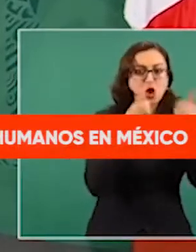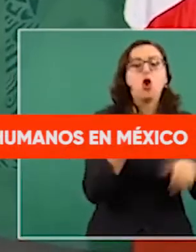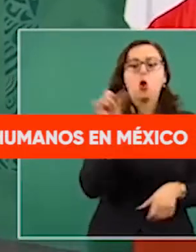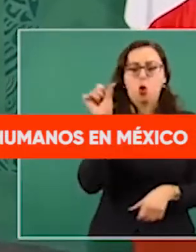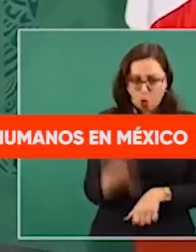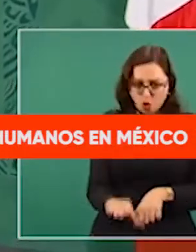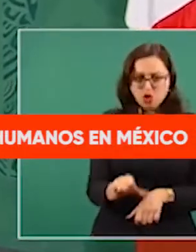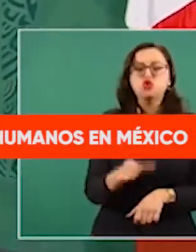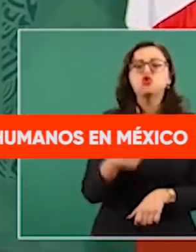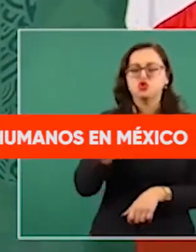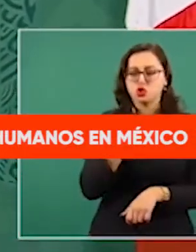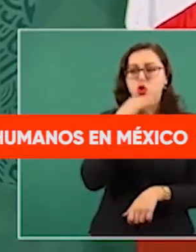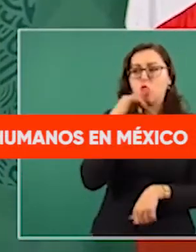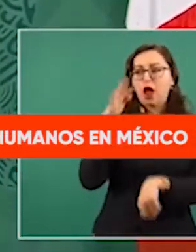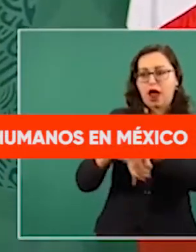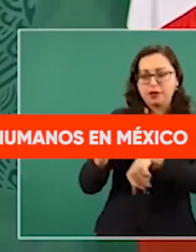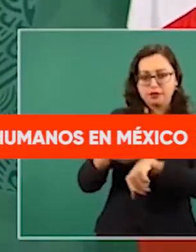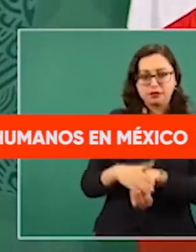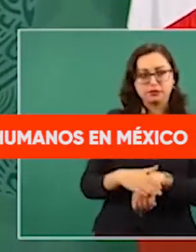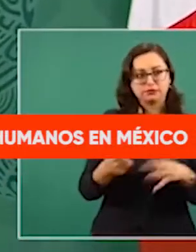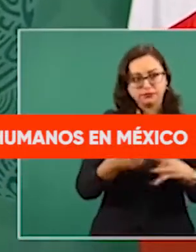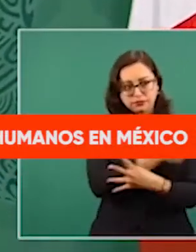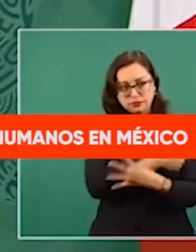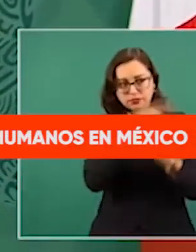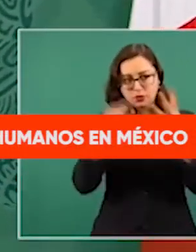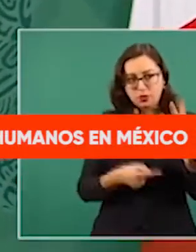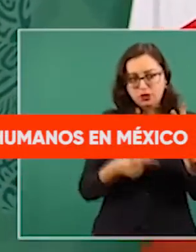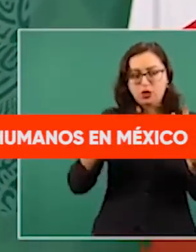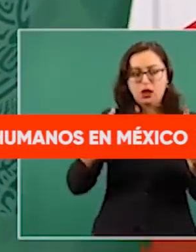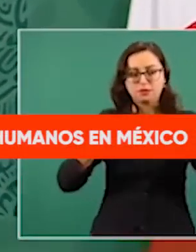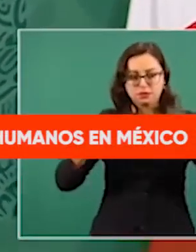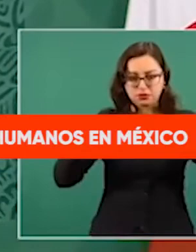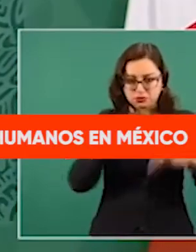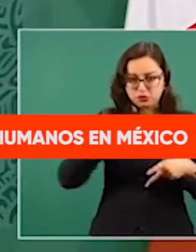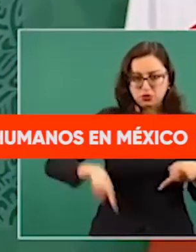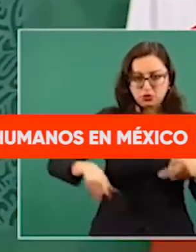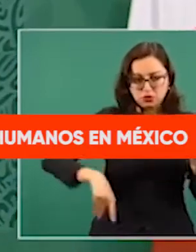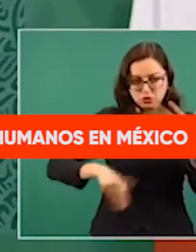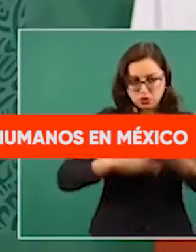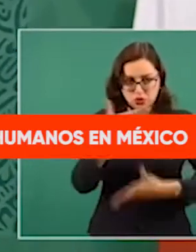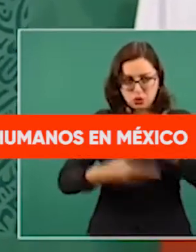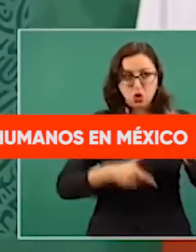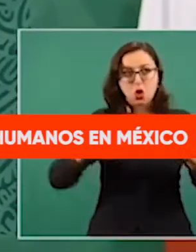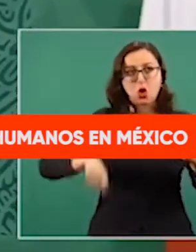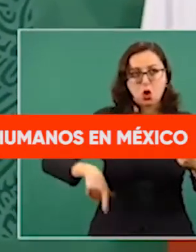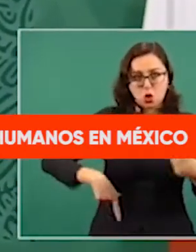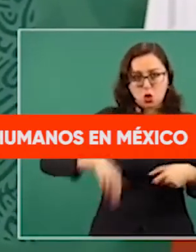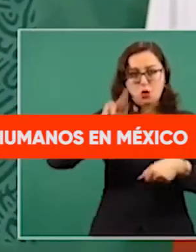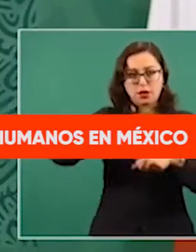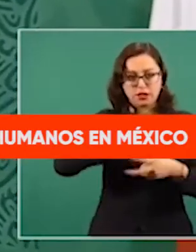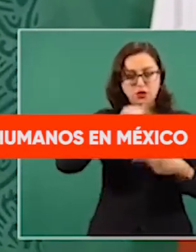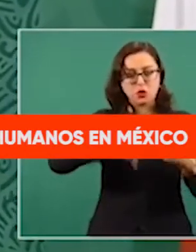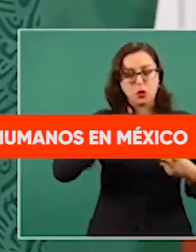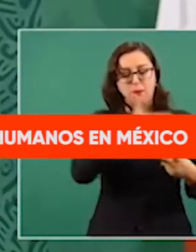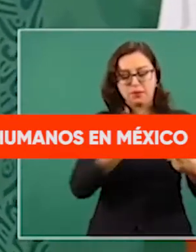la secretaria de Gobernación, Olga Sánchez Cordero, aseguró que el gobierno de México trabaja incansablemente para garantizar la